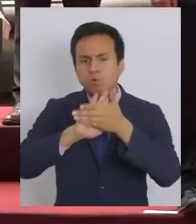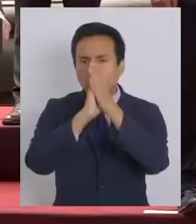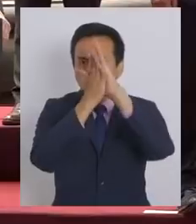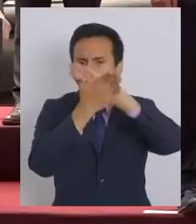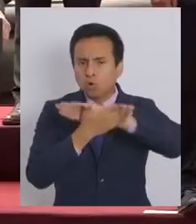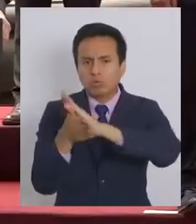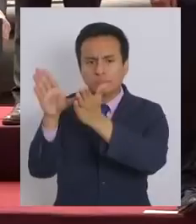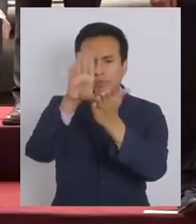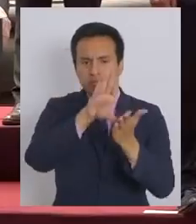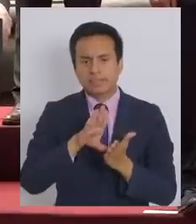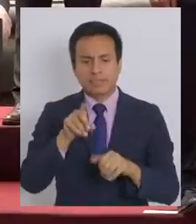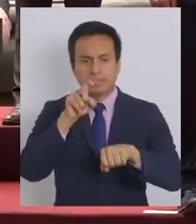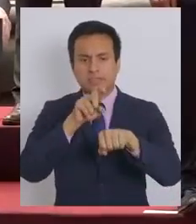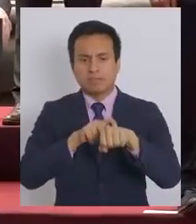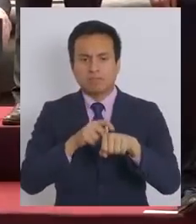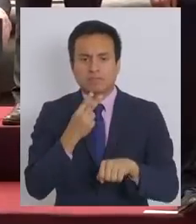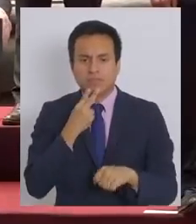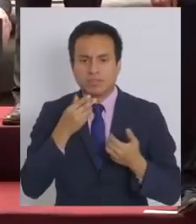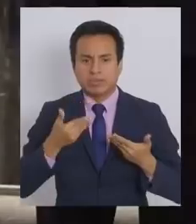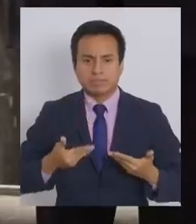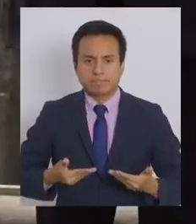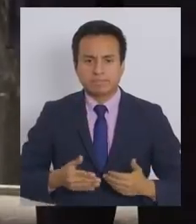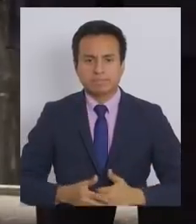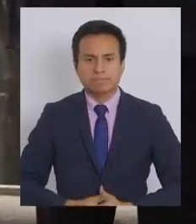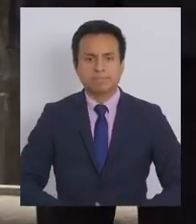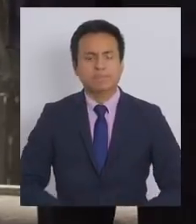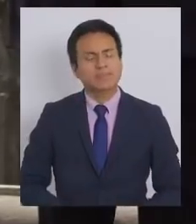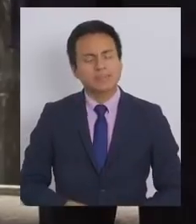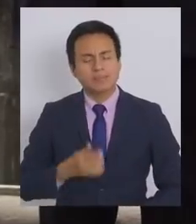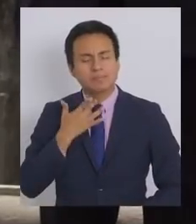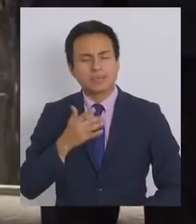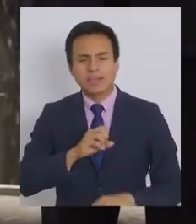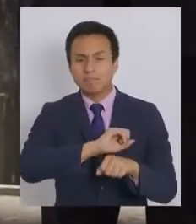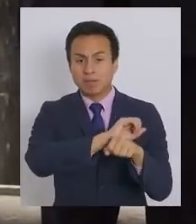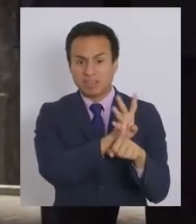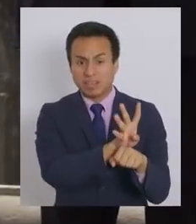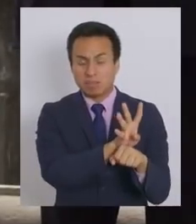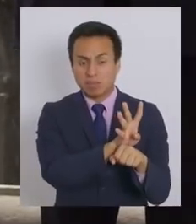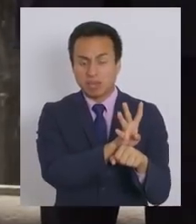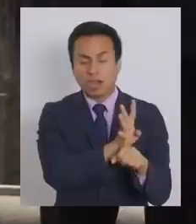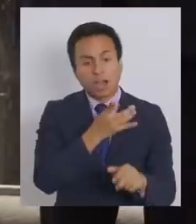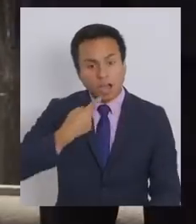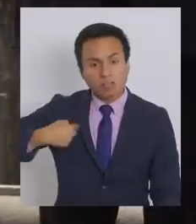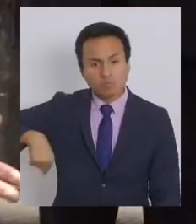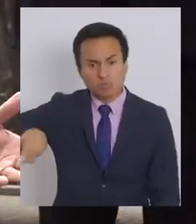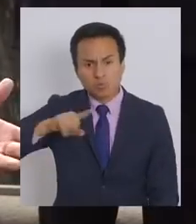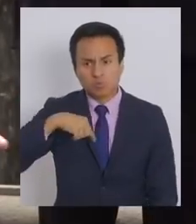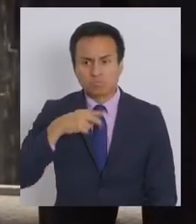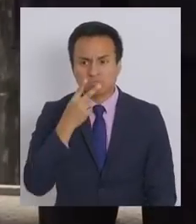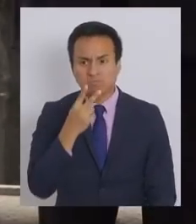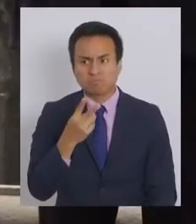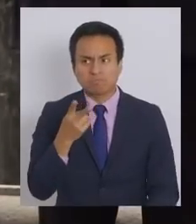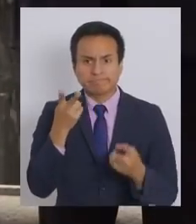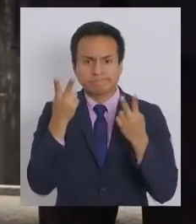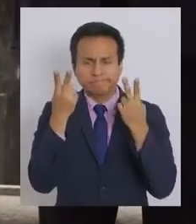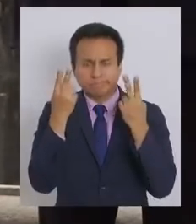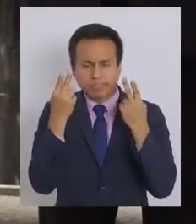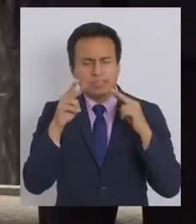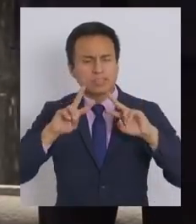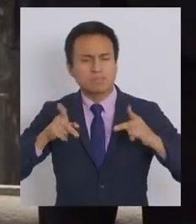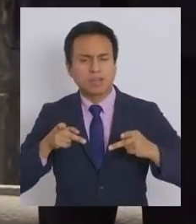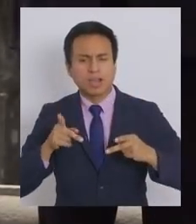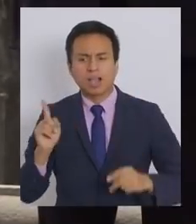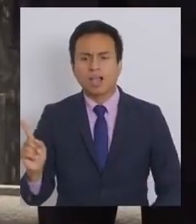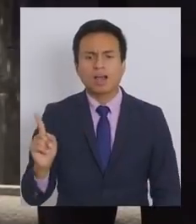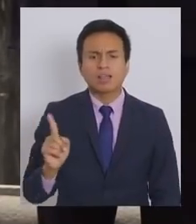este tiempo que nos toca vivir. Porque la pandemia nos ha sometido a lo que nos ha sometido, a que